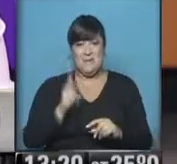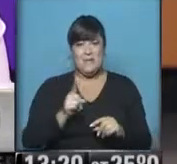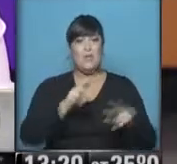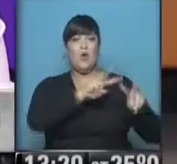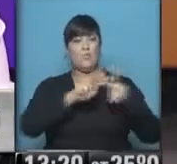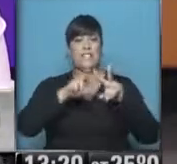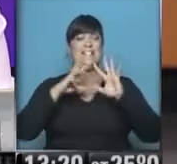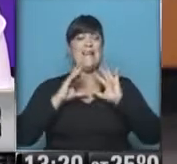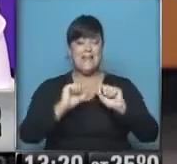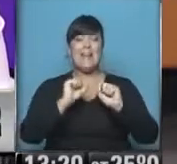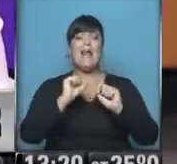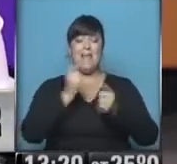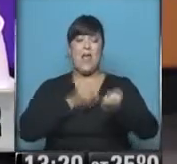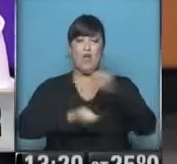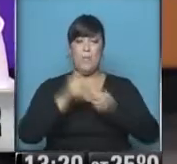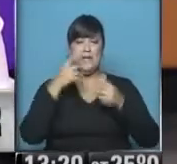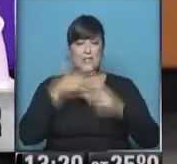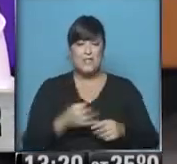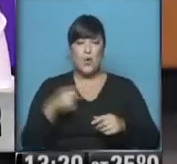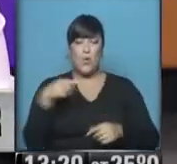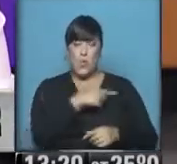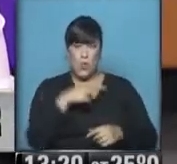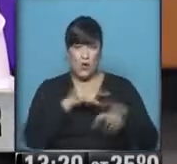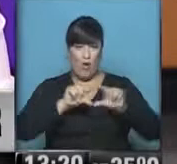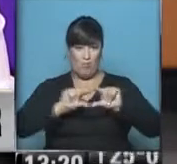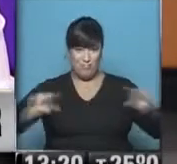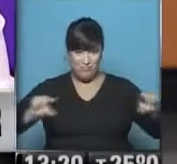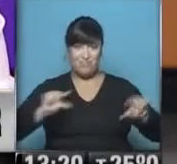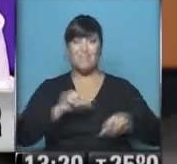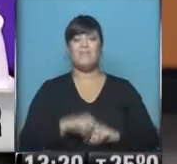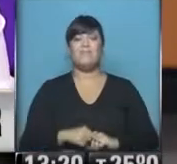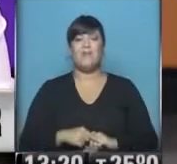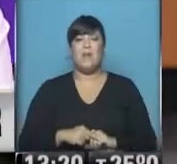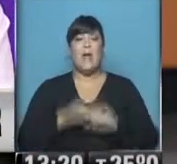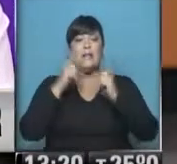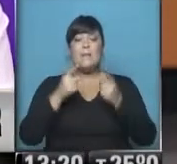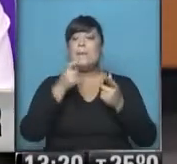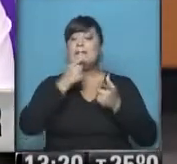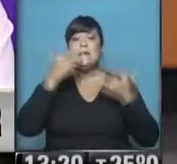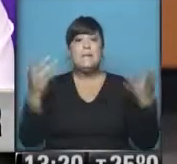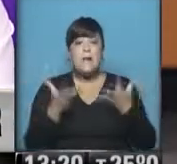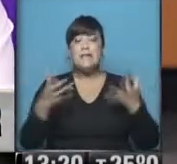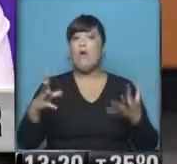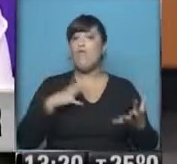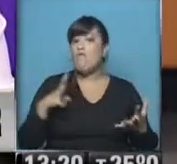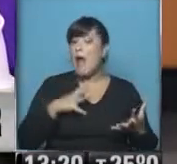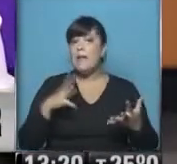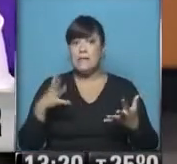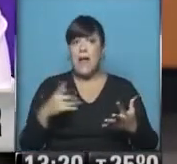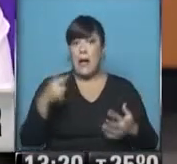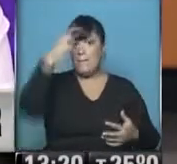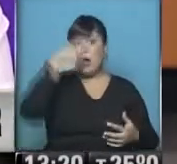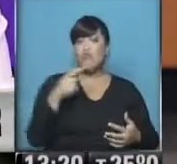de la secretaría de comercio seguramente ahora va a aparecer el cartelito y en caso de que aparezca algún faltante